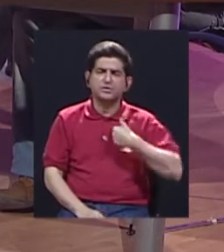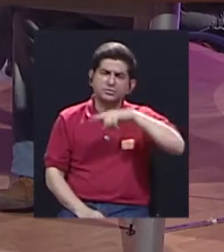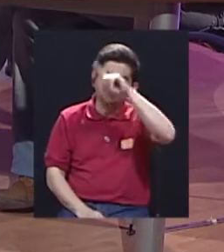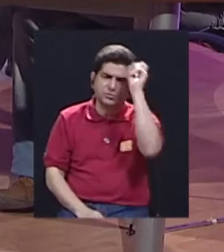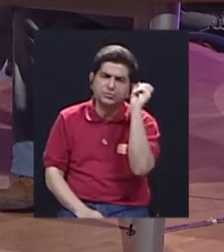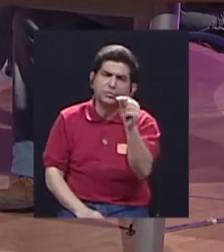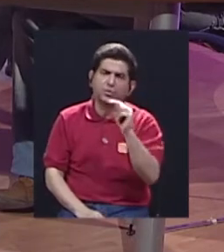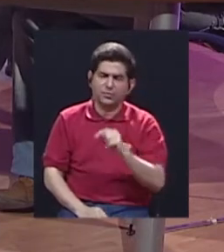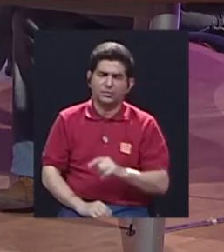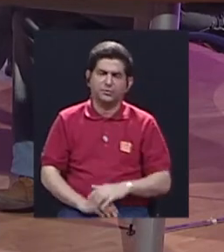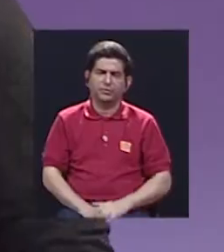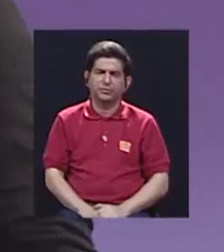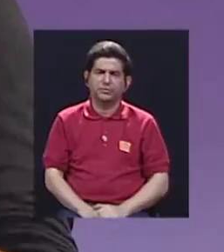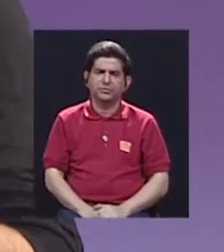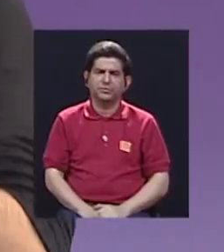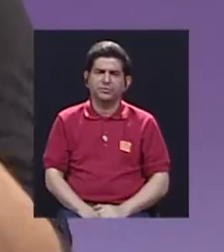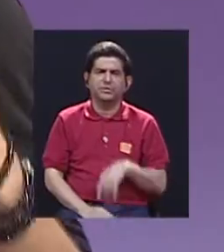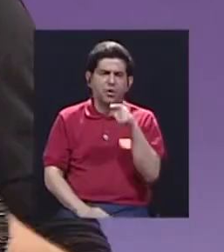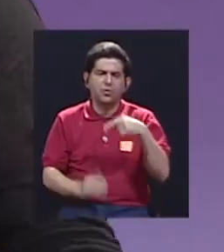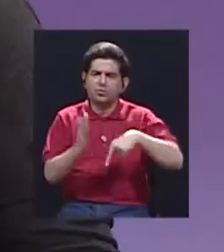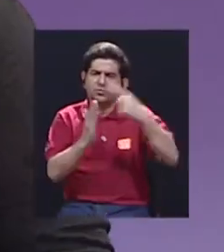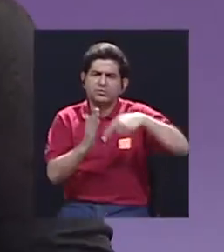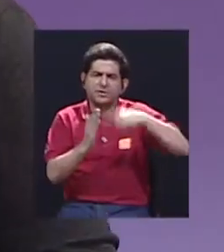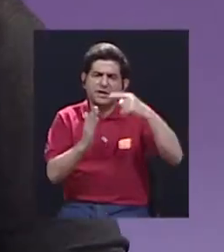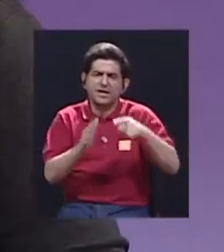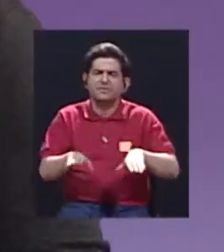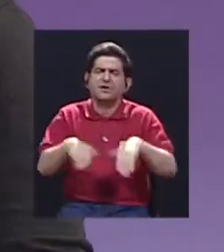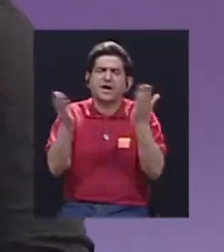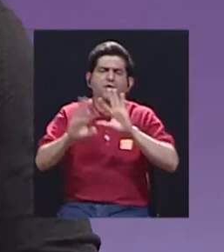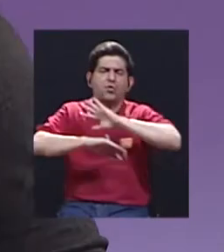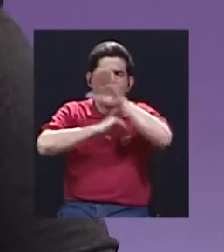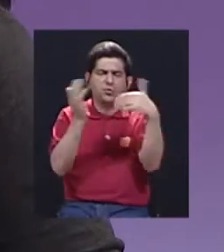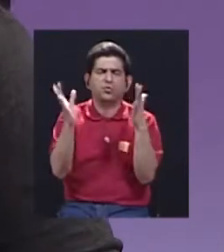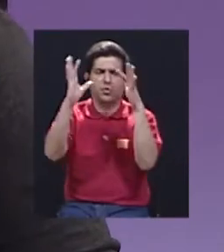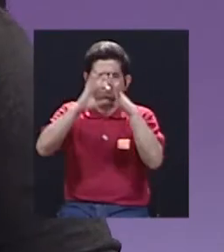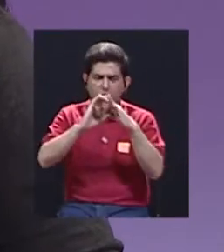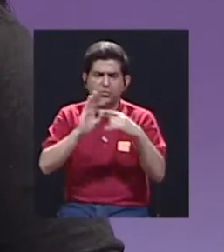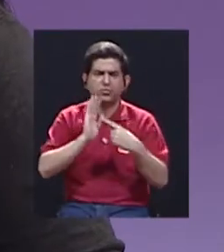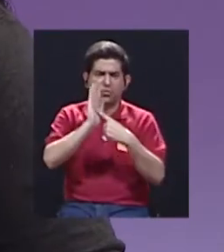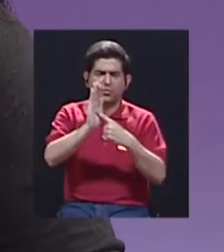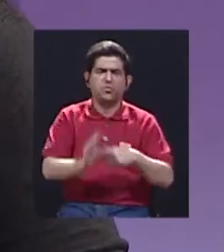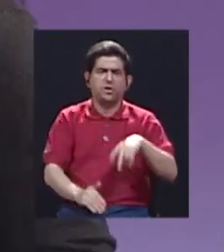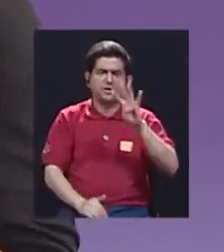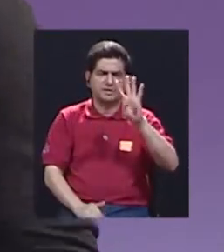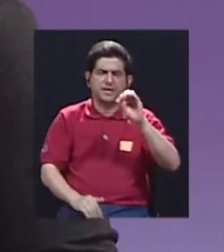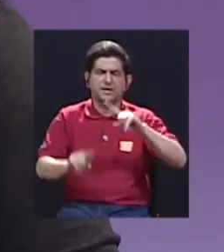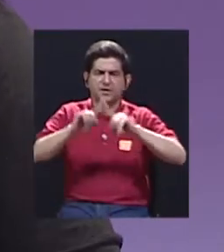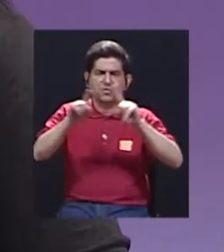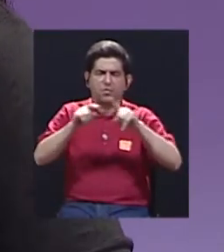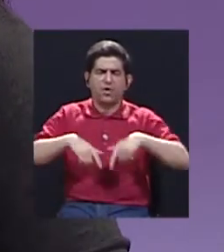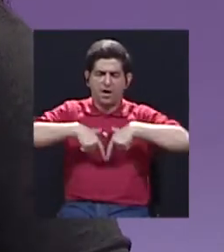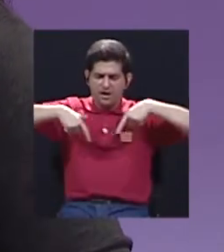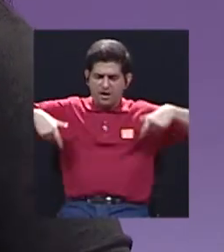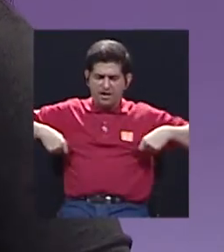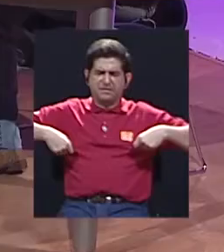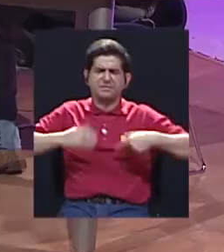consultarte que, ¿cómo lo calificás vos en su conjunto? Esta muestra de 40 sostenes, ¿cómo la calificás?